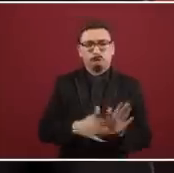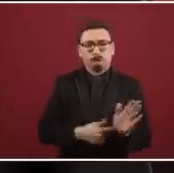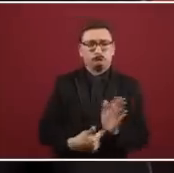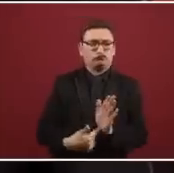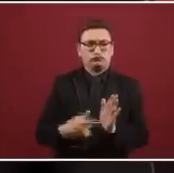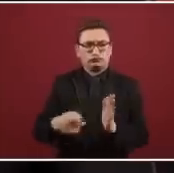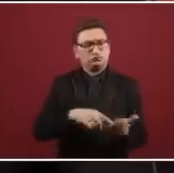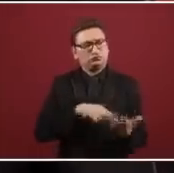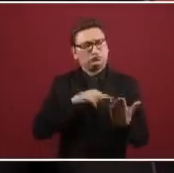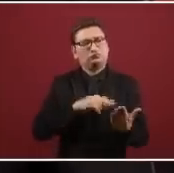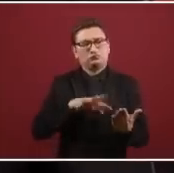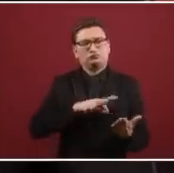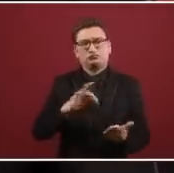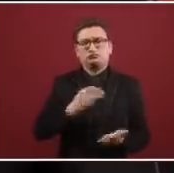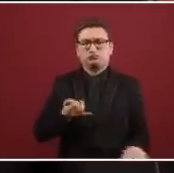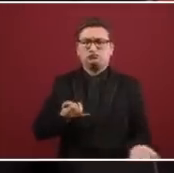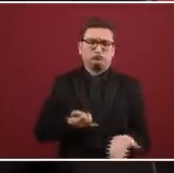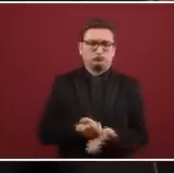decidir.